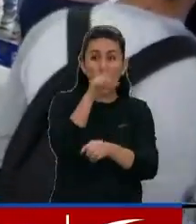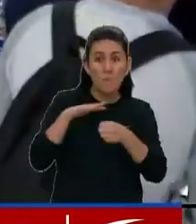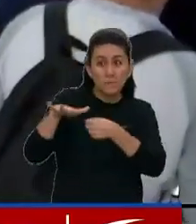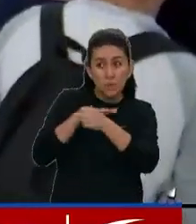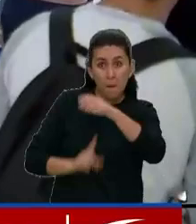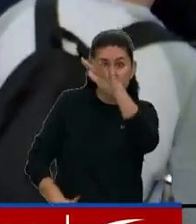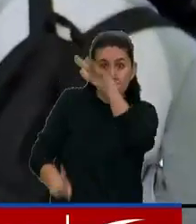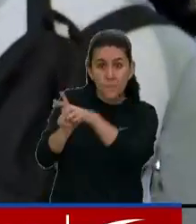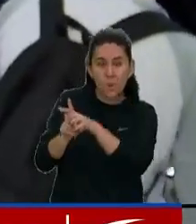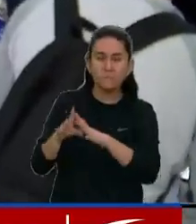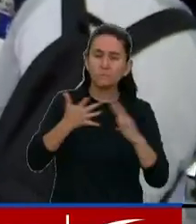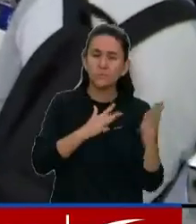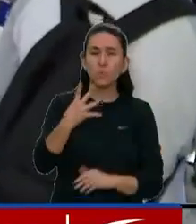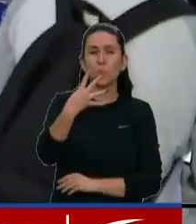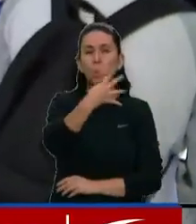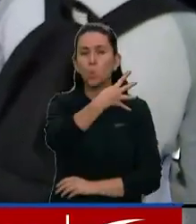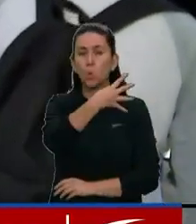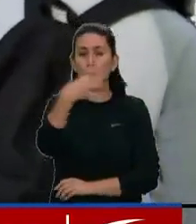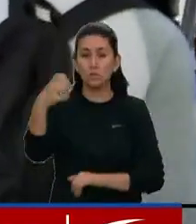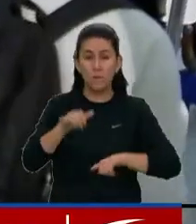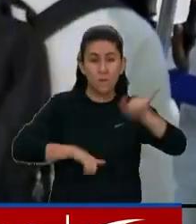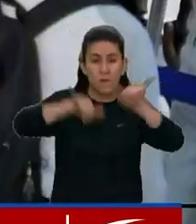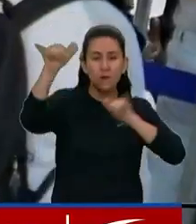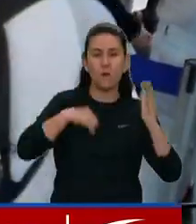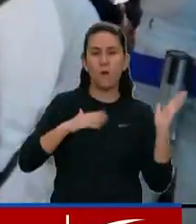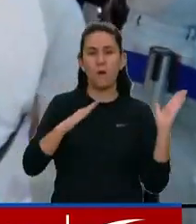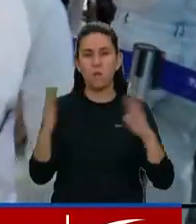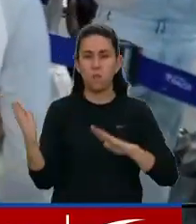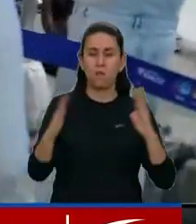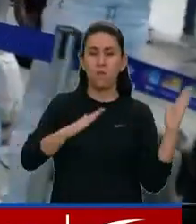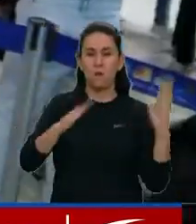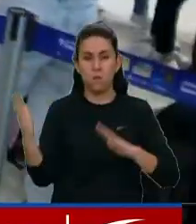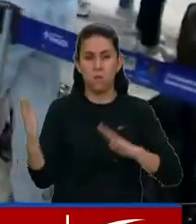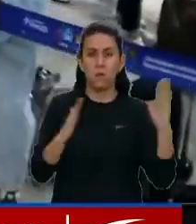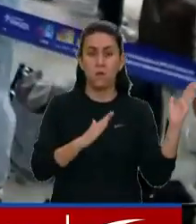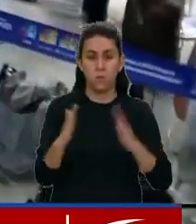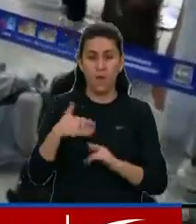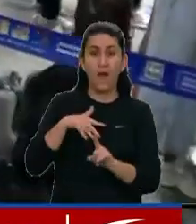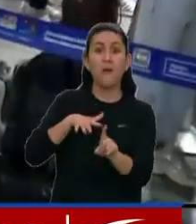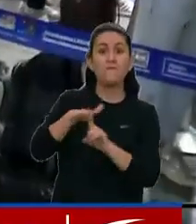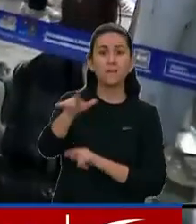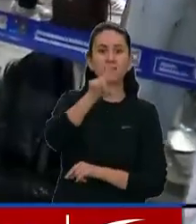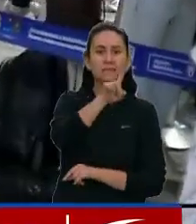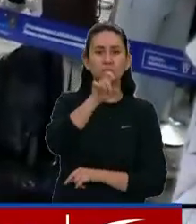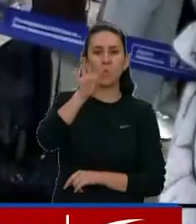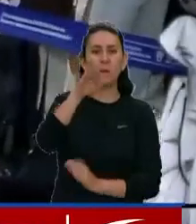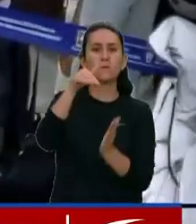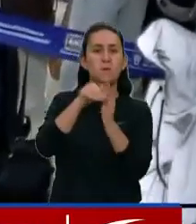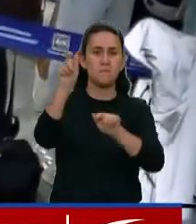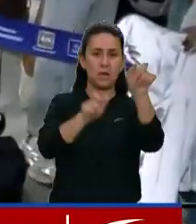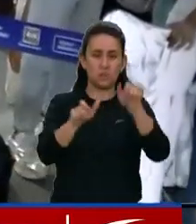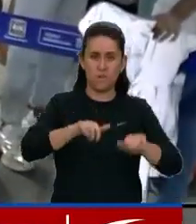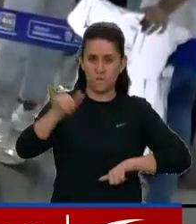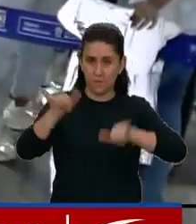situación, 400 vuelos sufrieron demoras, lo que afectó a 64 mil pasajeros y